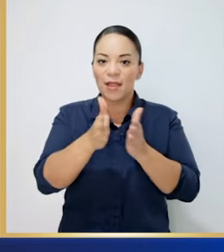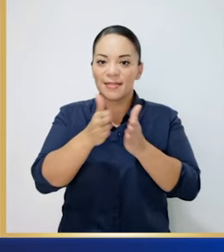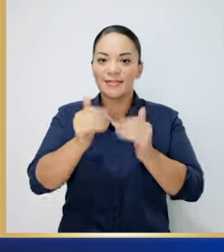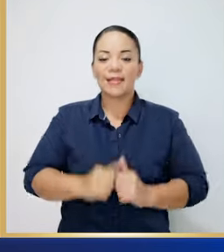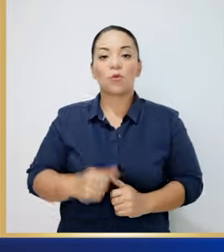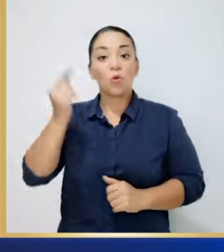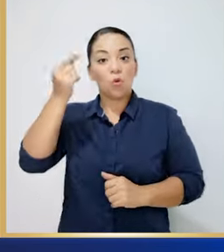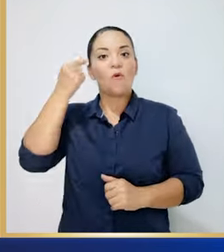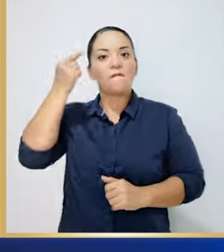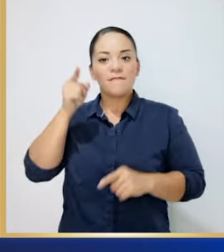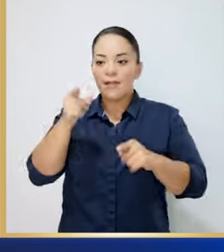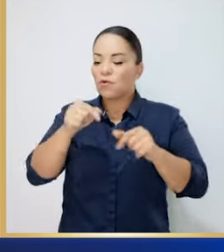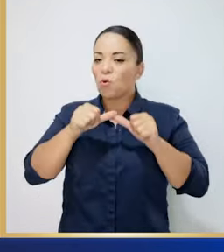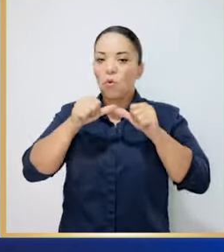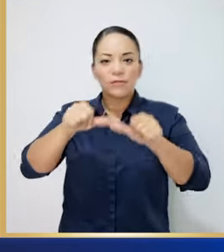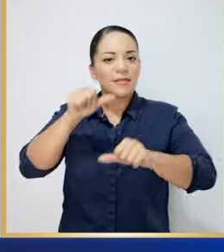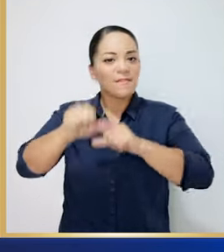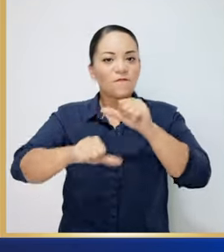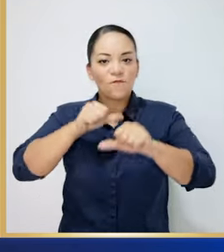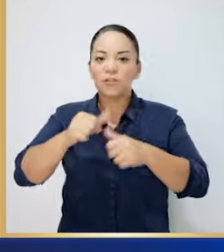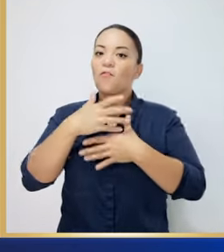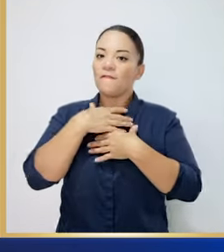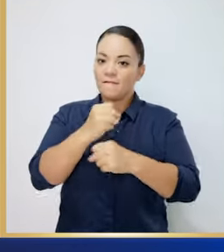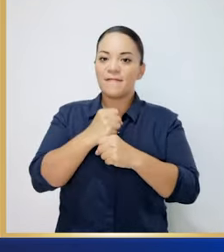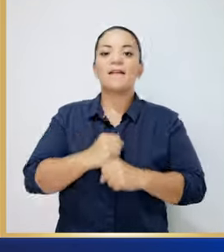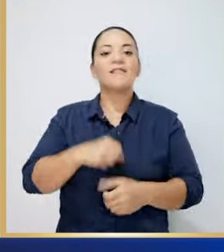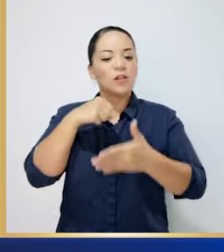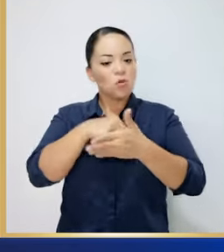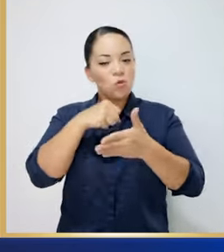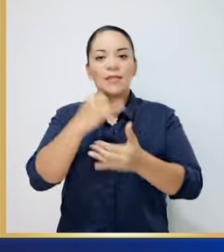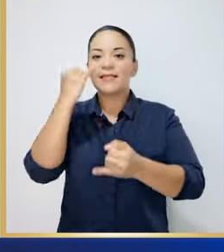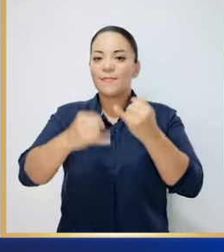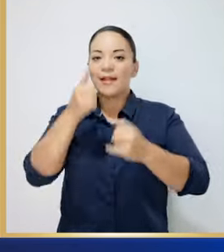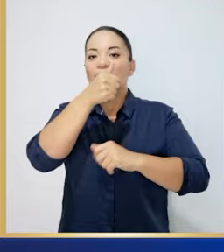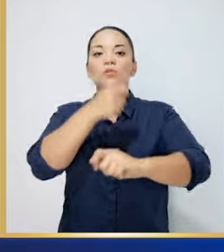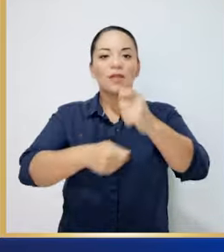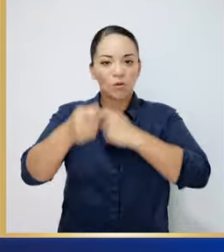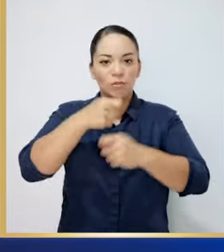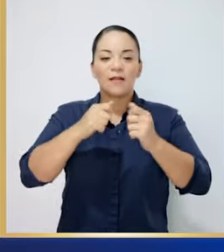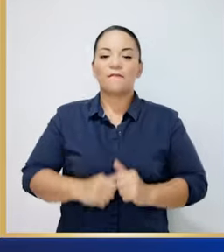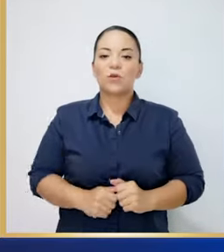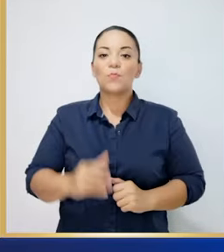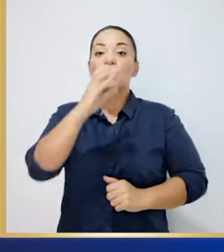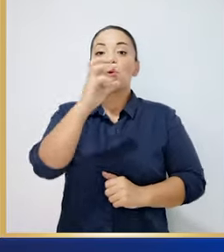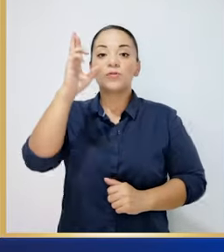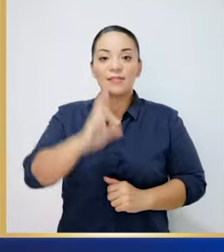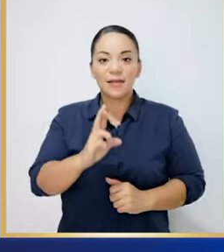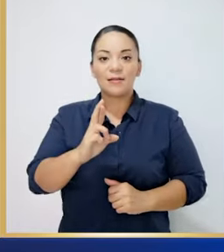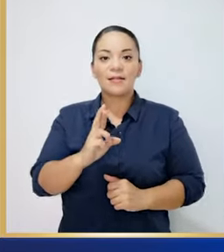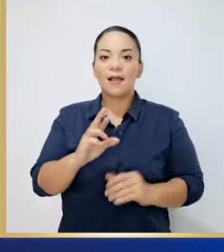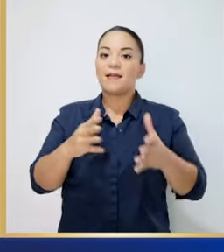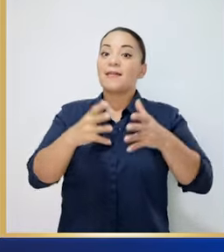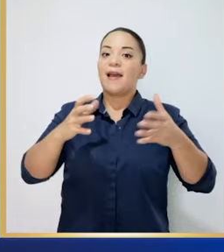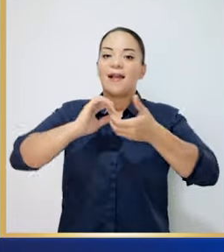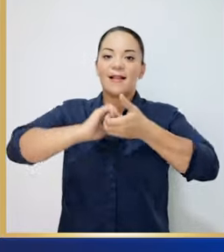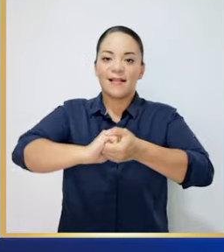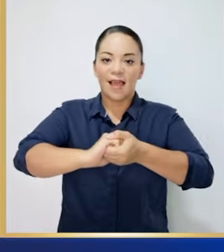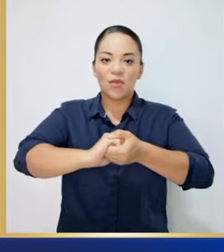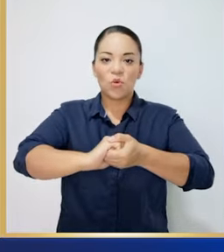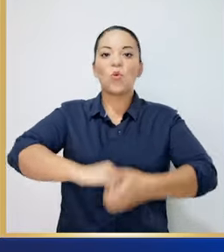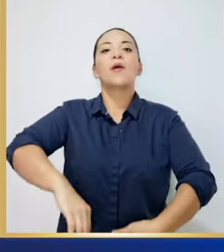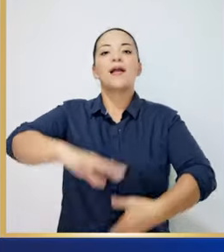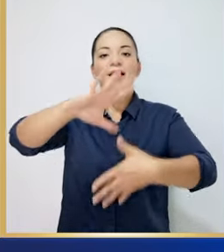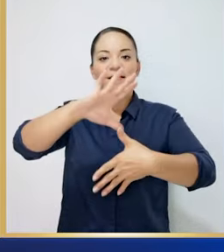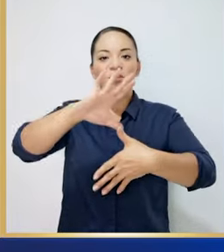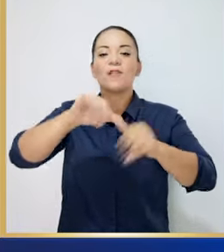organizado. El gobierno ha sido un socio constante y confiable en su lucha contra el narcotráfico. Costa Rica es nuestro gran